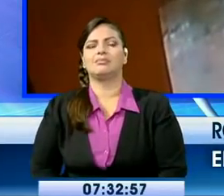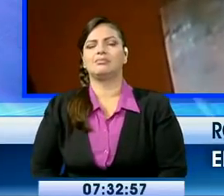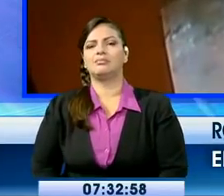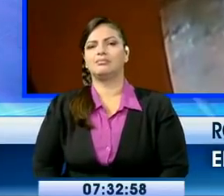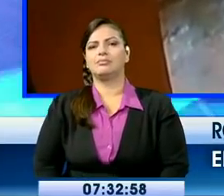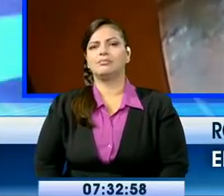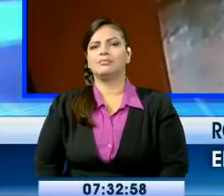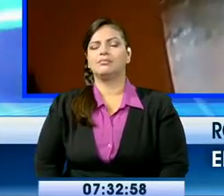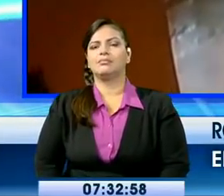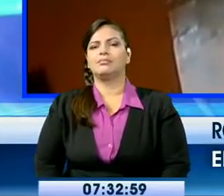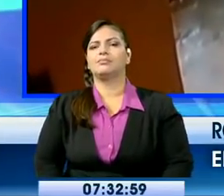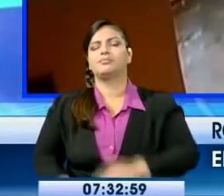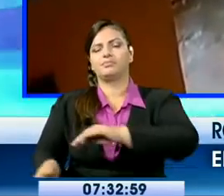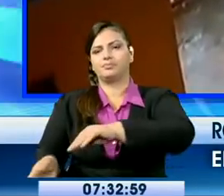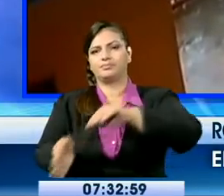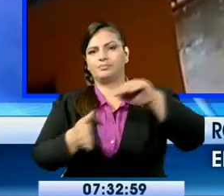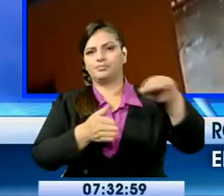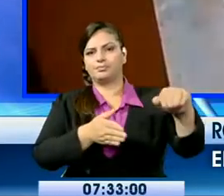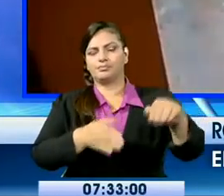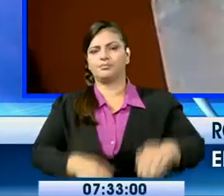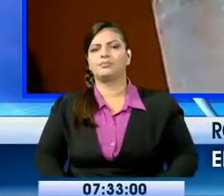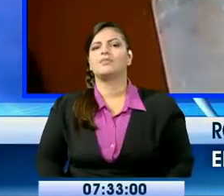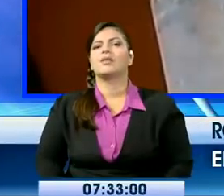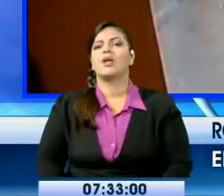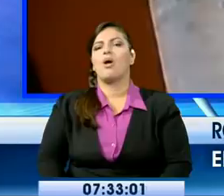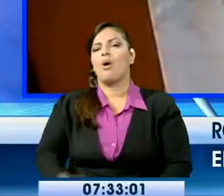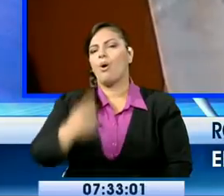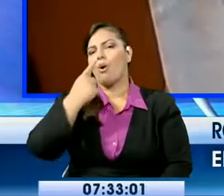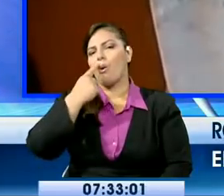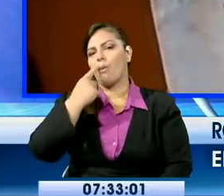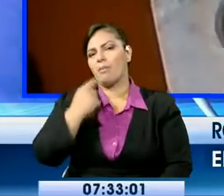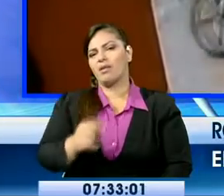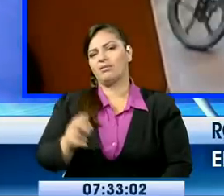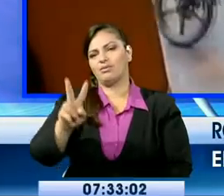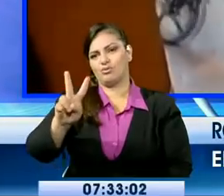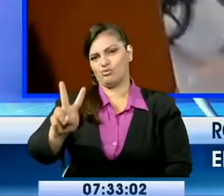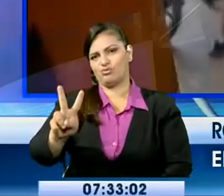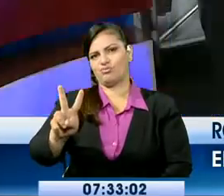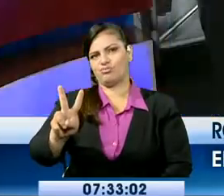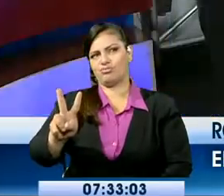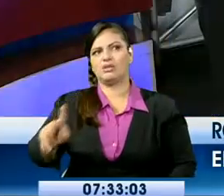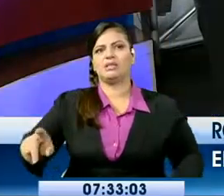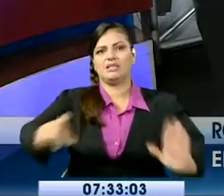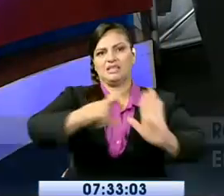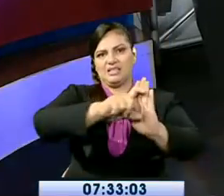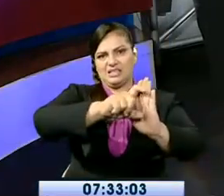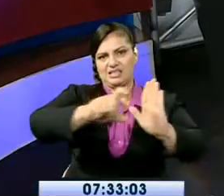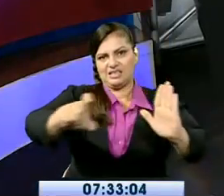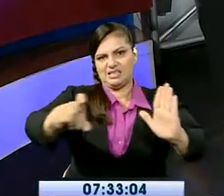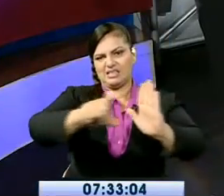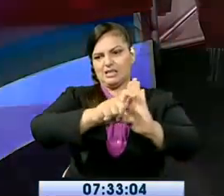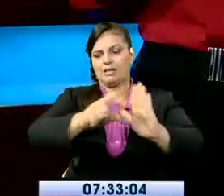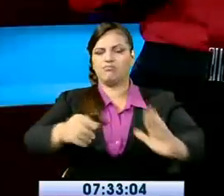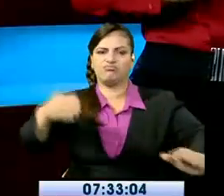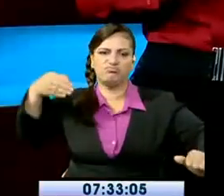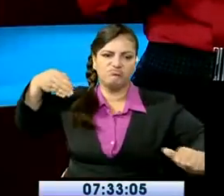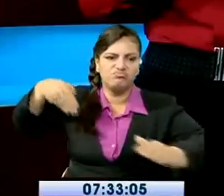caso igual. Dos sujetos entraron a un local comercial y se llevaron